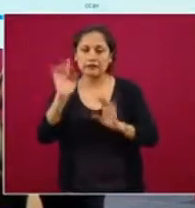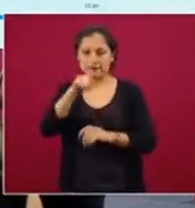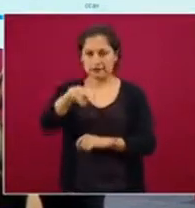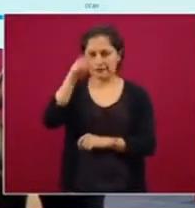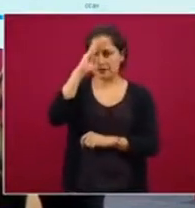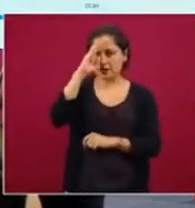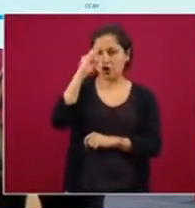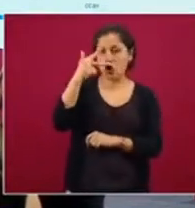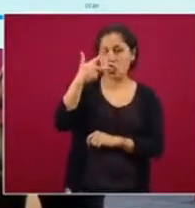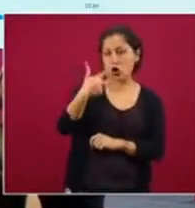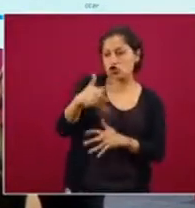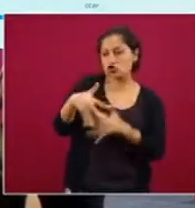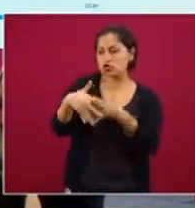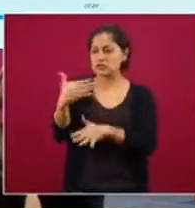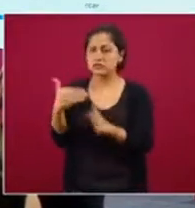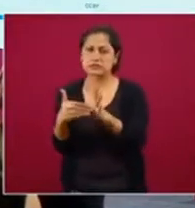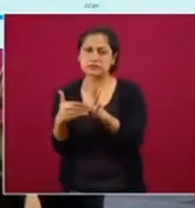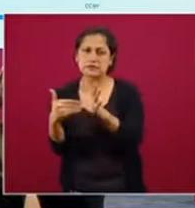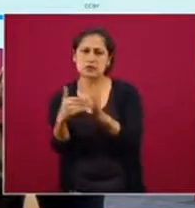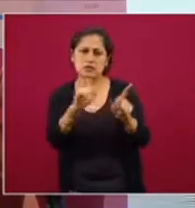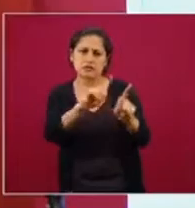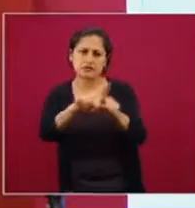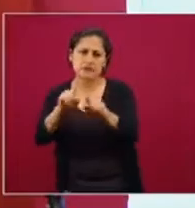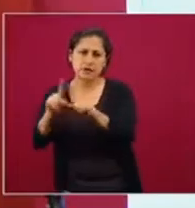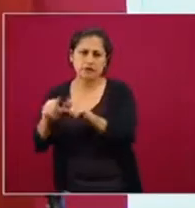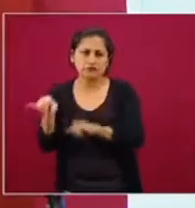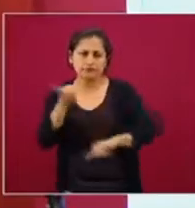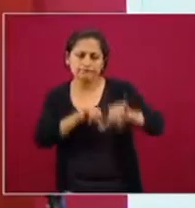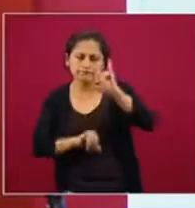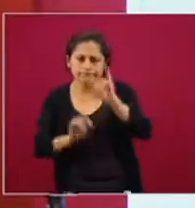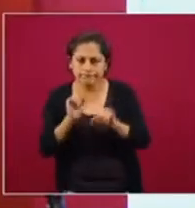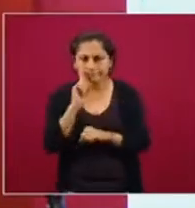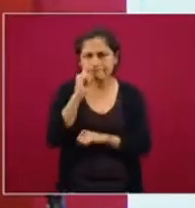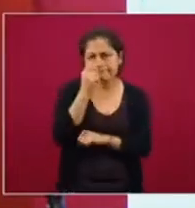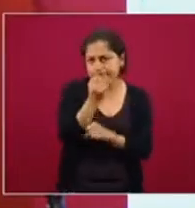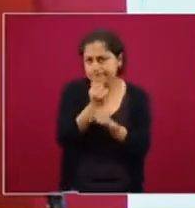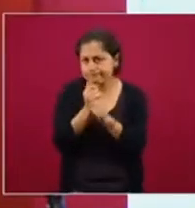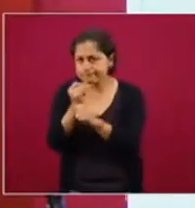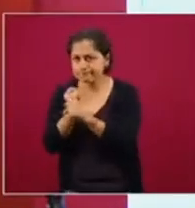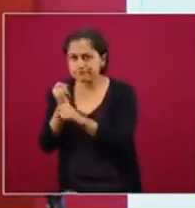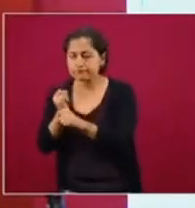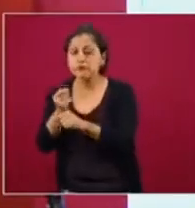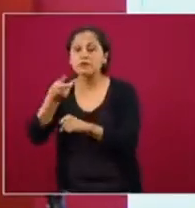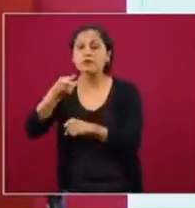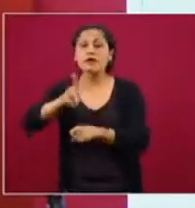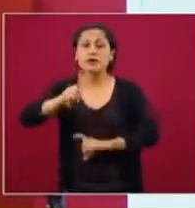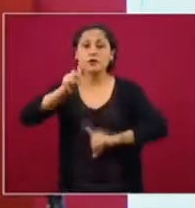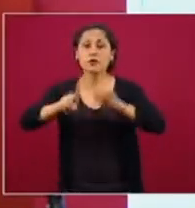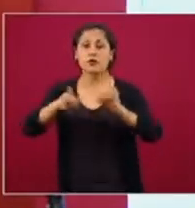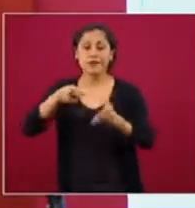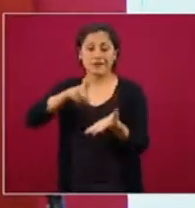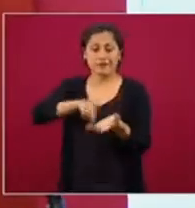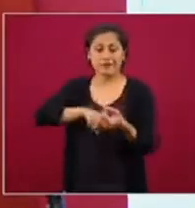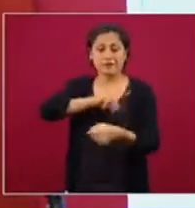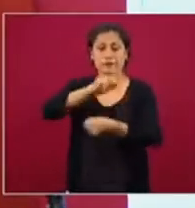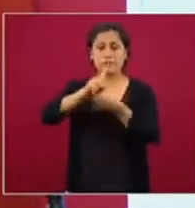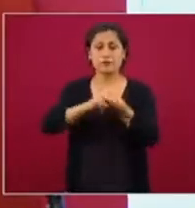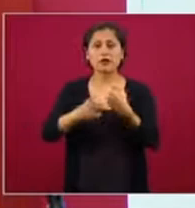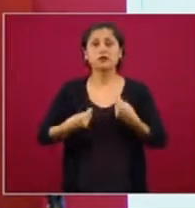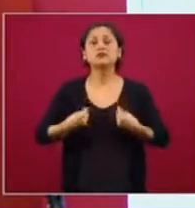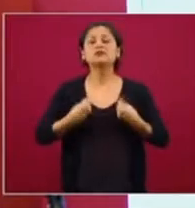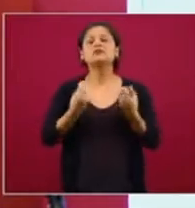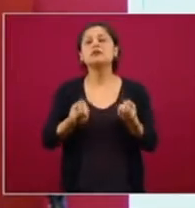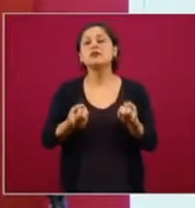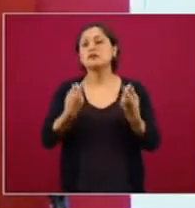realizadas, proporcional al tamaño de su población, la cantidad de personas detectadas con respecto